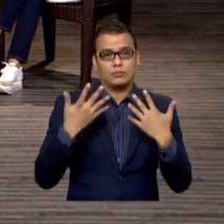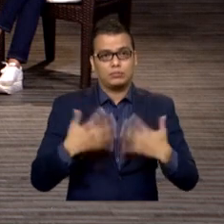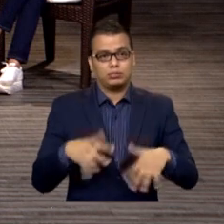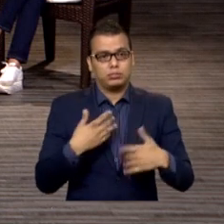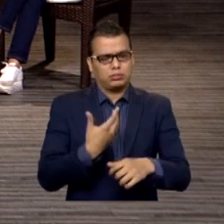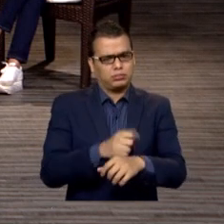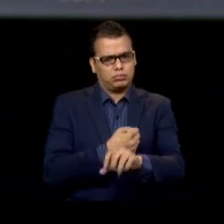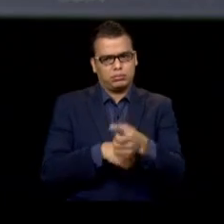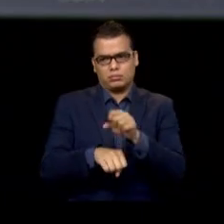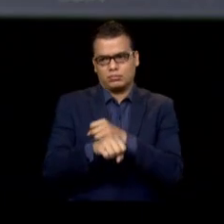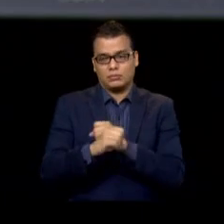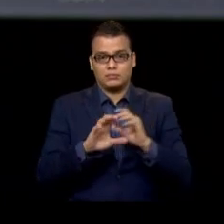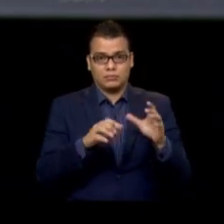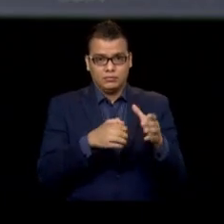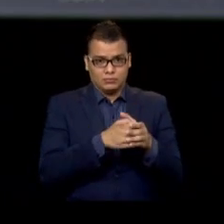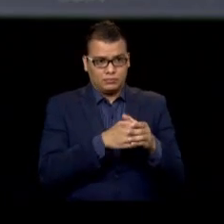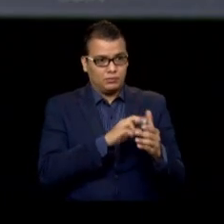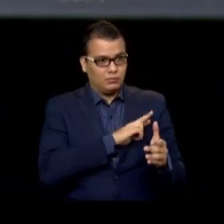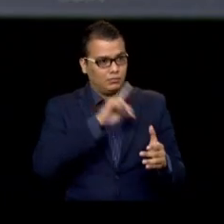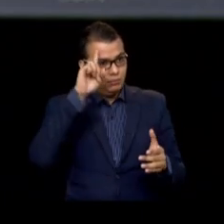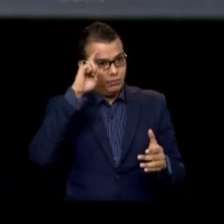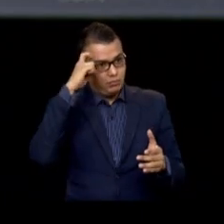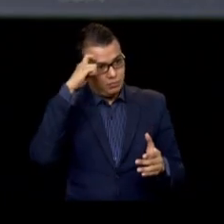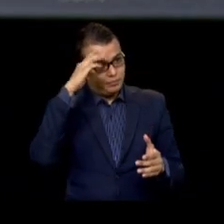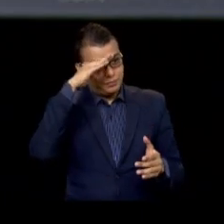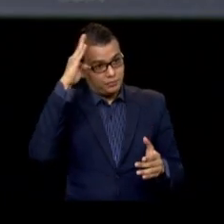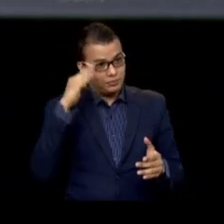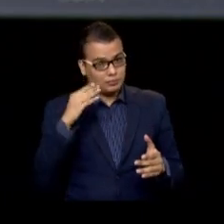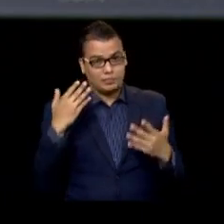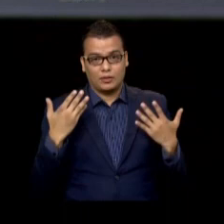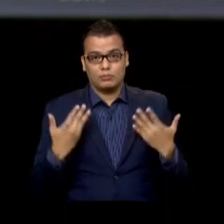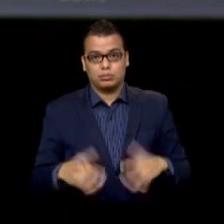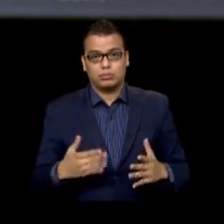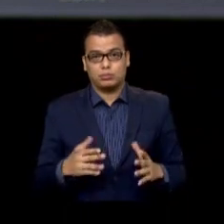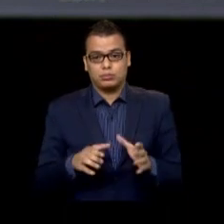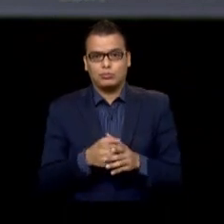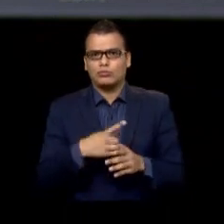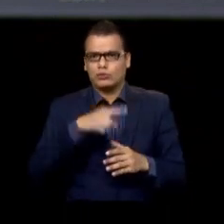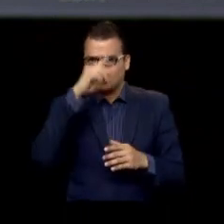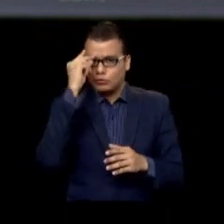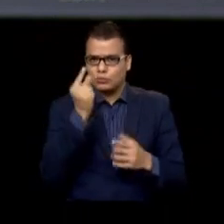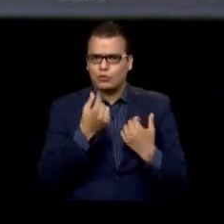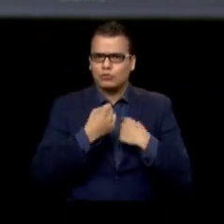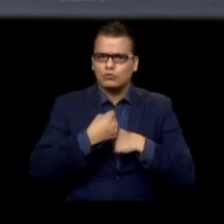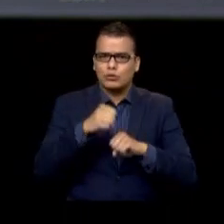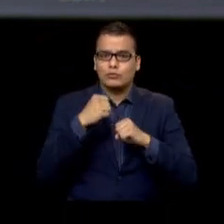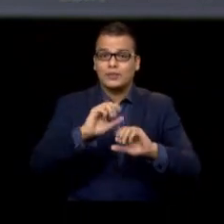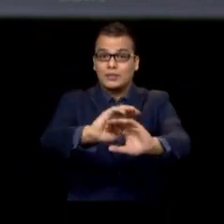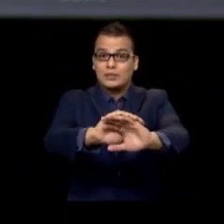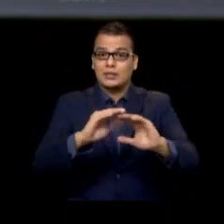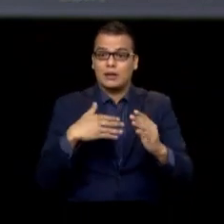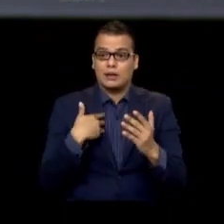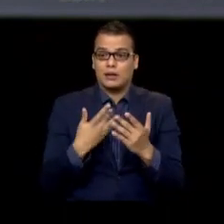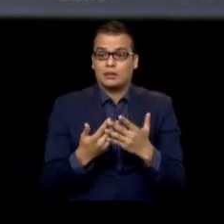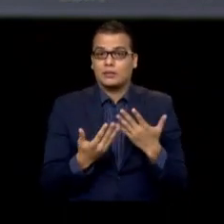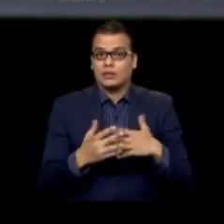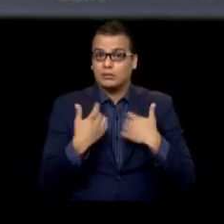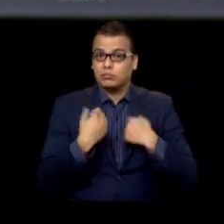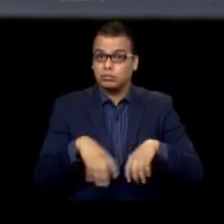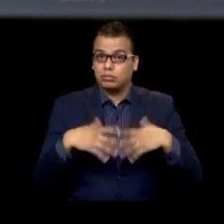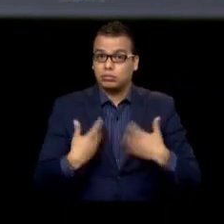así también como a toda la doctora Clara Luz Roldán, a todas las autoridades departamentales, ese esfuerzo que vienen haciendo. Es un esfuerzo